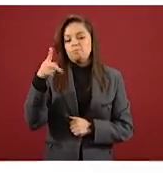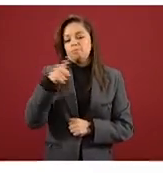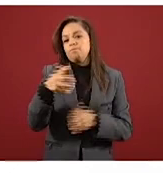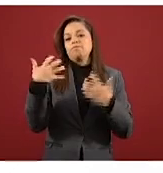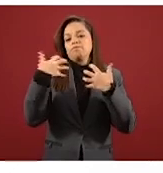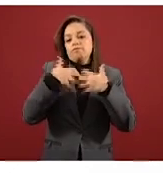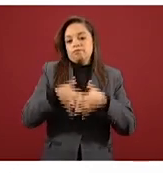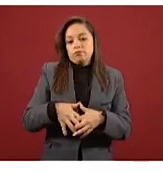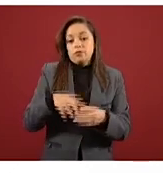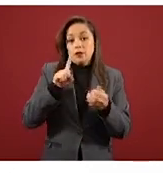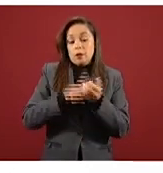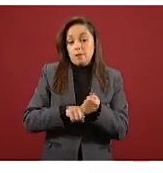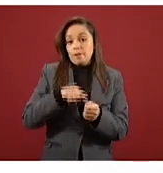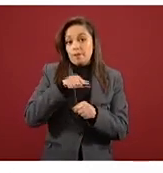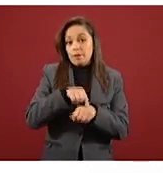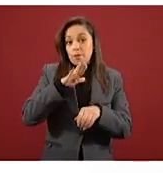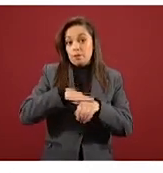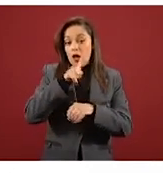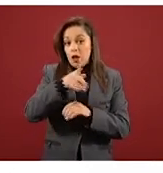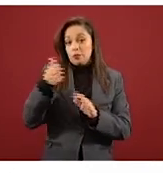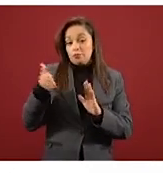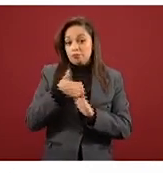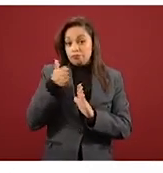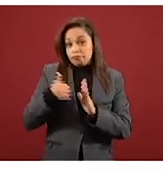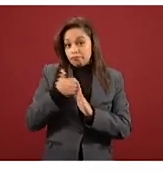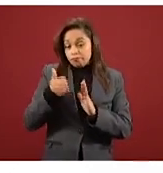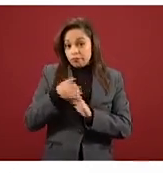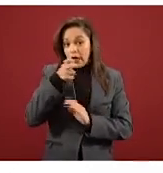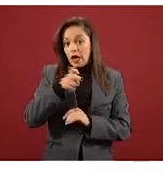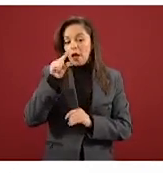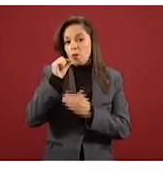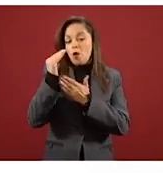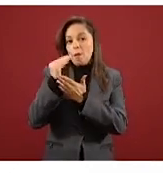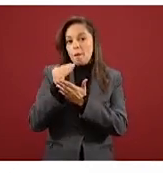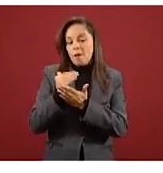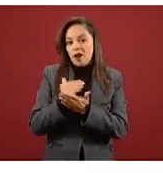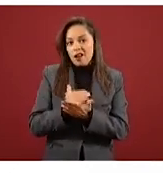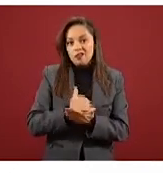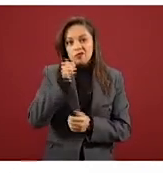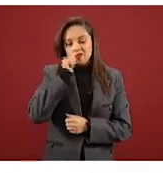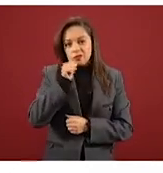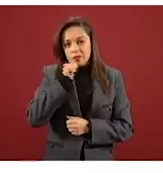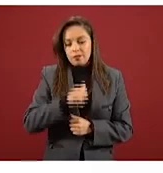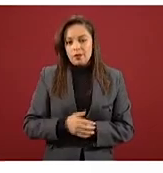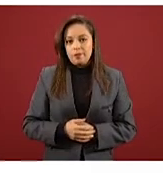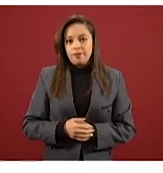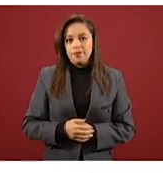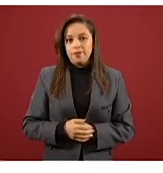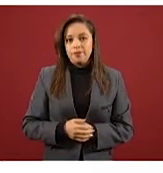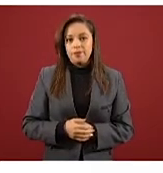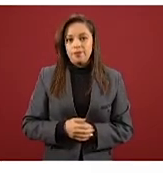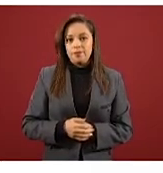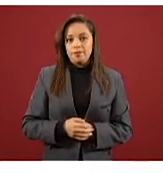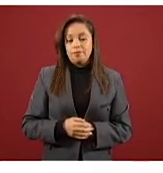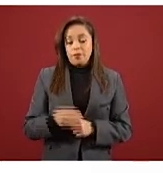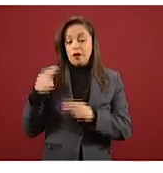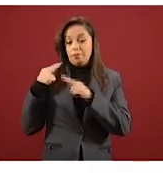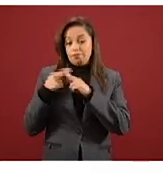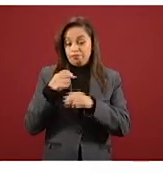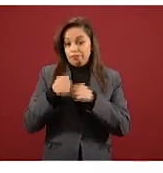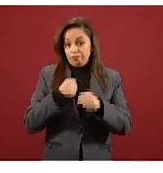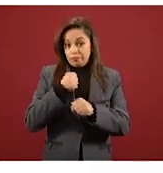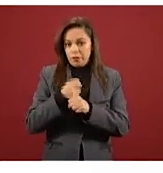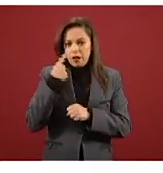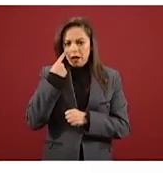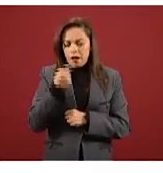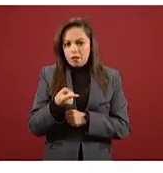construcción es el que más disminuye. Sin embargo, y esto también es muy interesante, en los últimos años el sector de la transformación